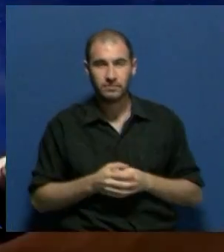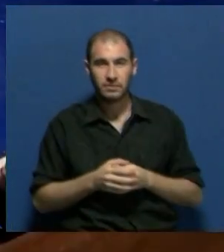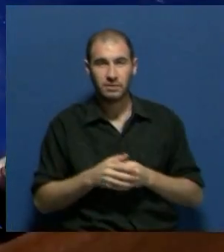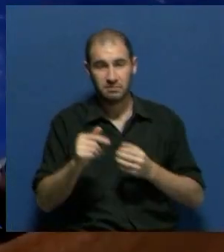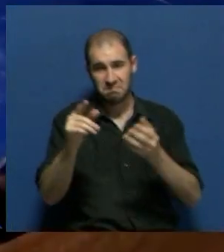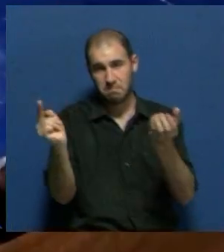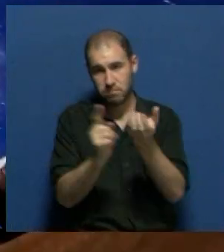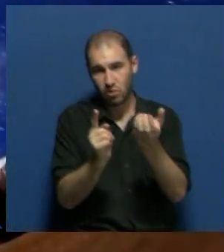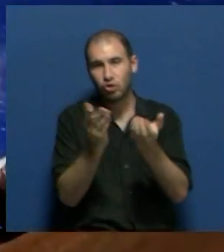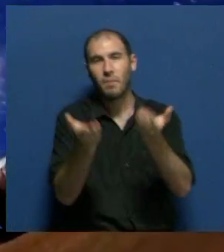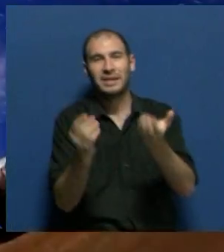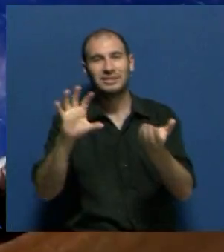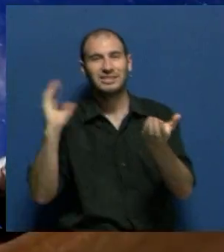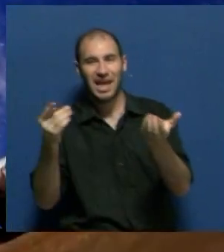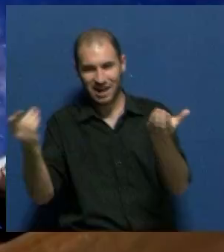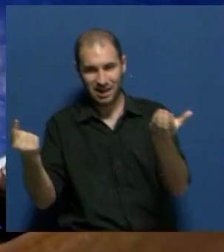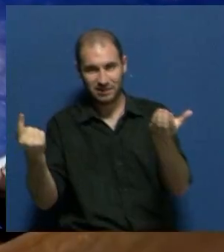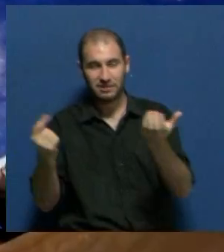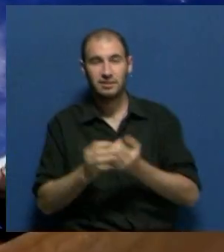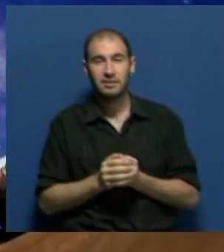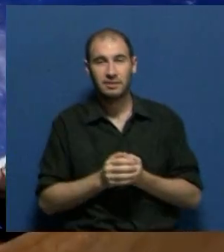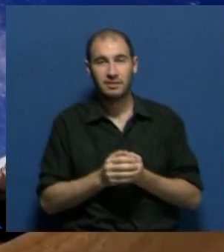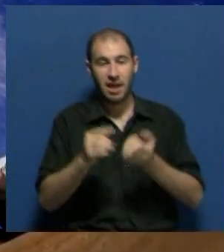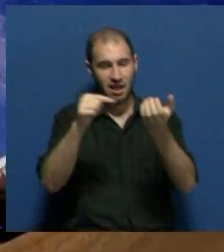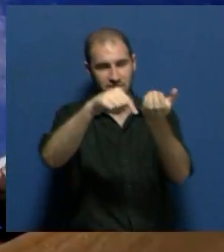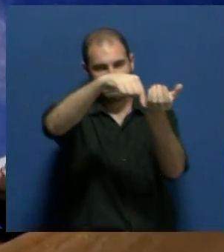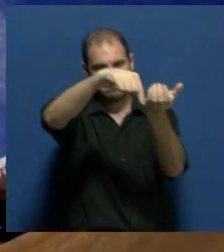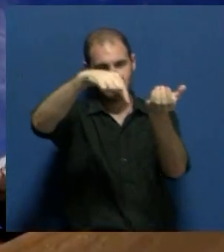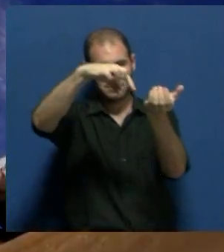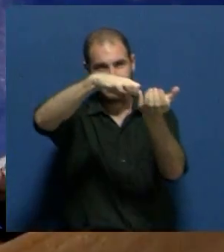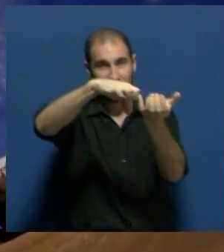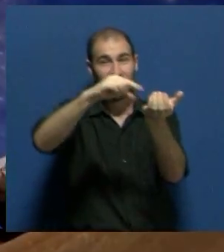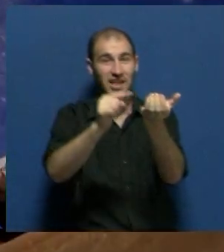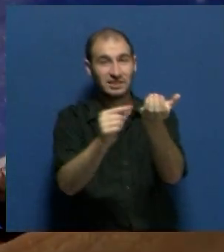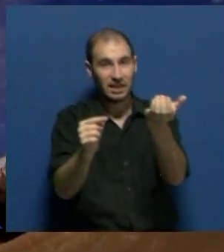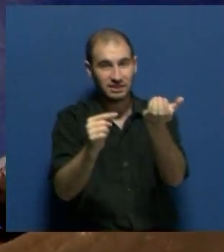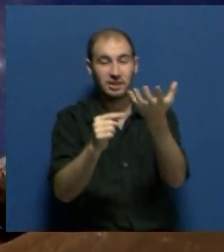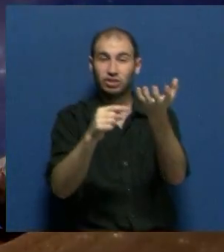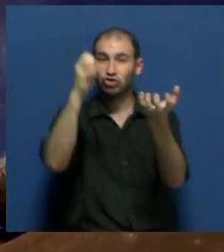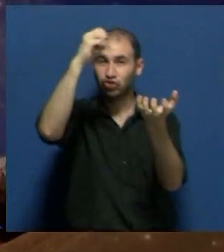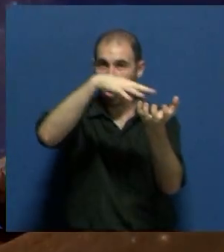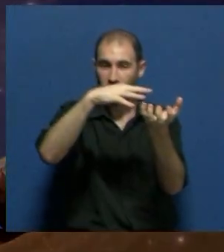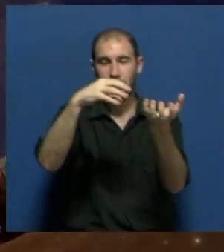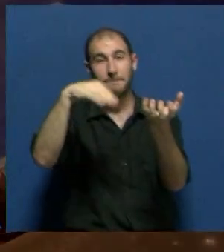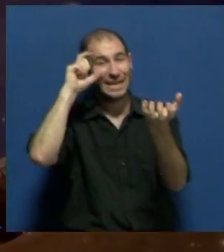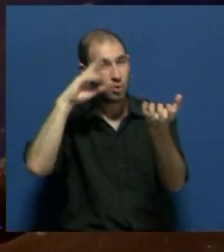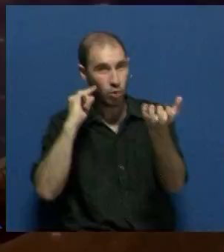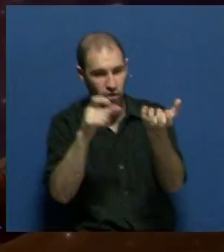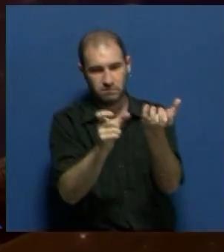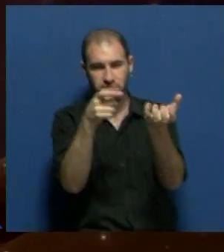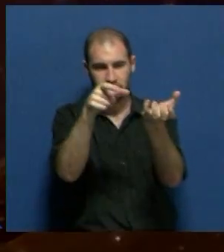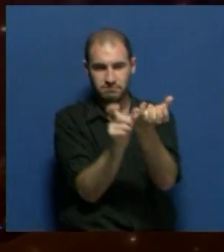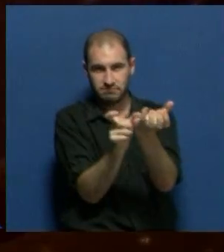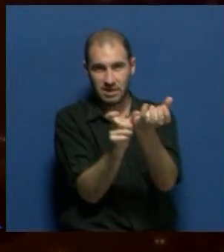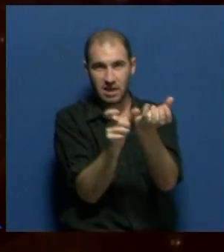Bastante menos a lo nuestro. Ahora, en esa distancia entre el Sol y Mercurio, en